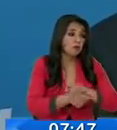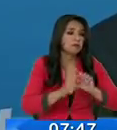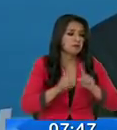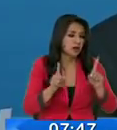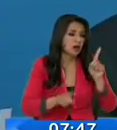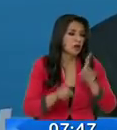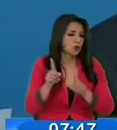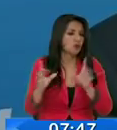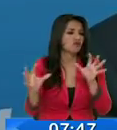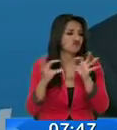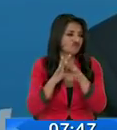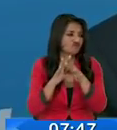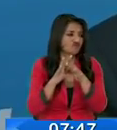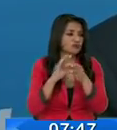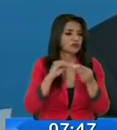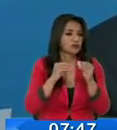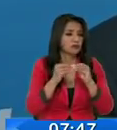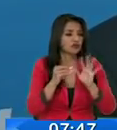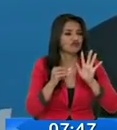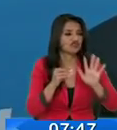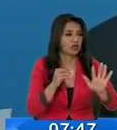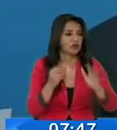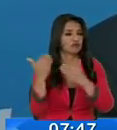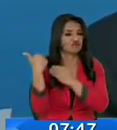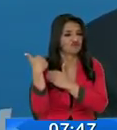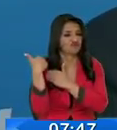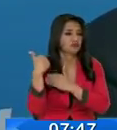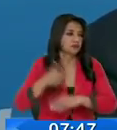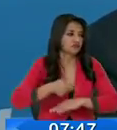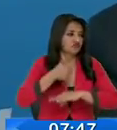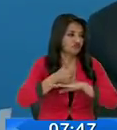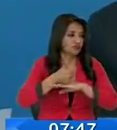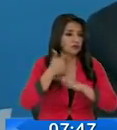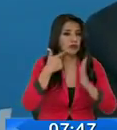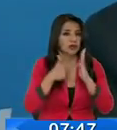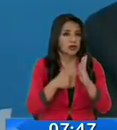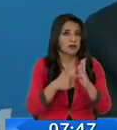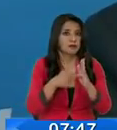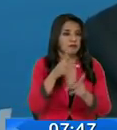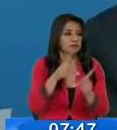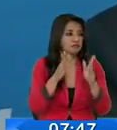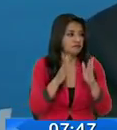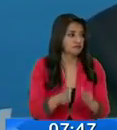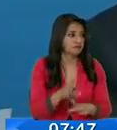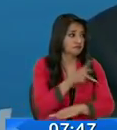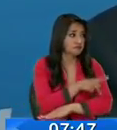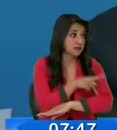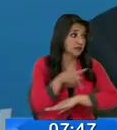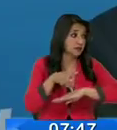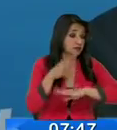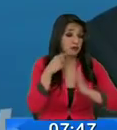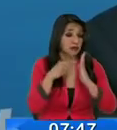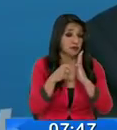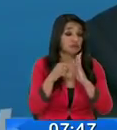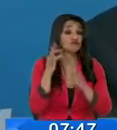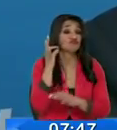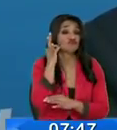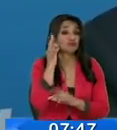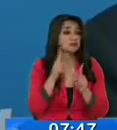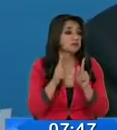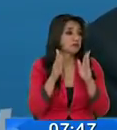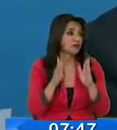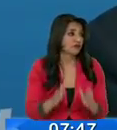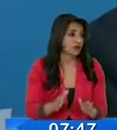estado vinculados a la lista 5 y que obtuvieron cargos importantes. El tema de la prefectura de Pichincha. Yo creo que la prefecta, que